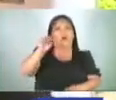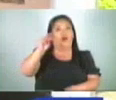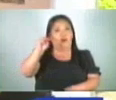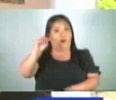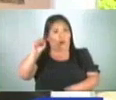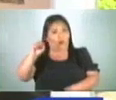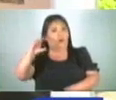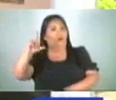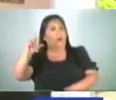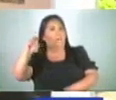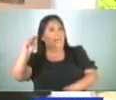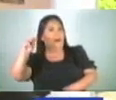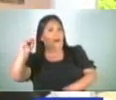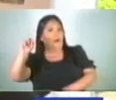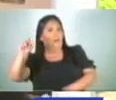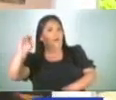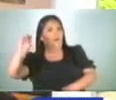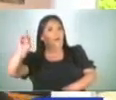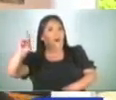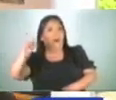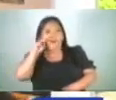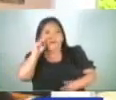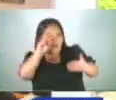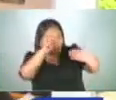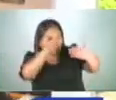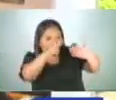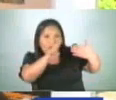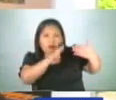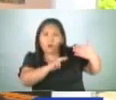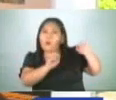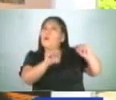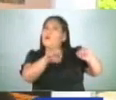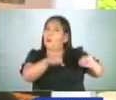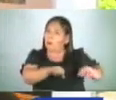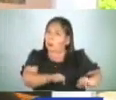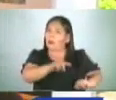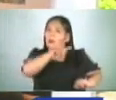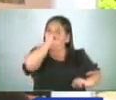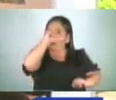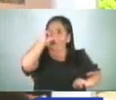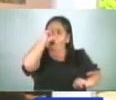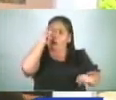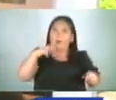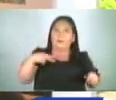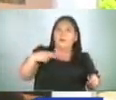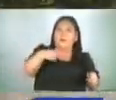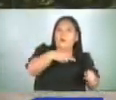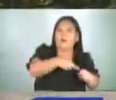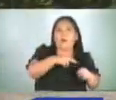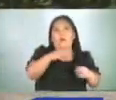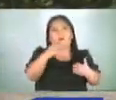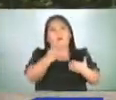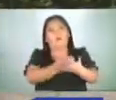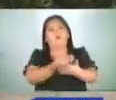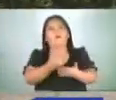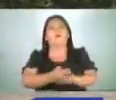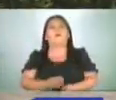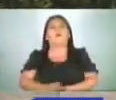somoscolmena.org, donde pueden encontrar ofertas de empleo, pueden ofertas de estudios. Más